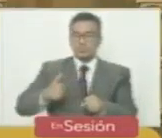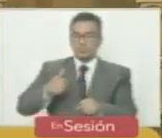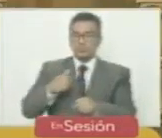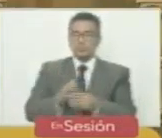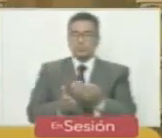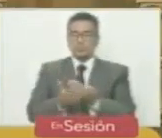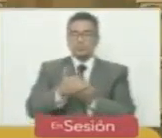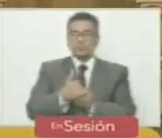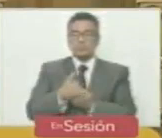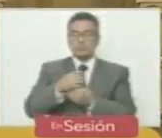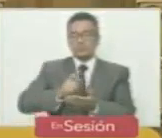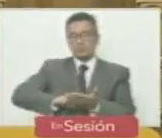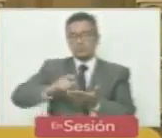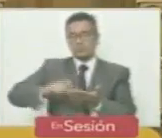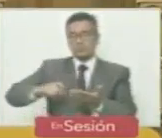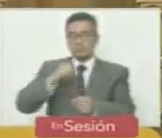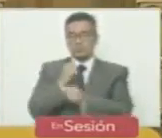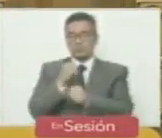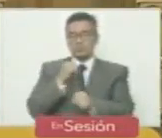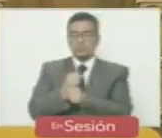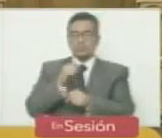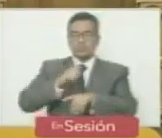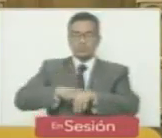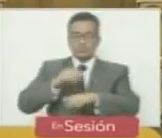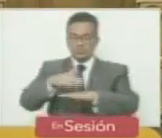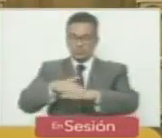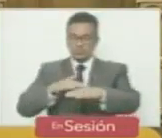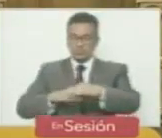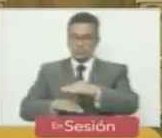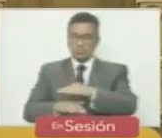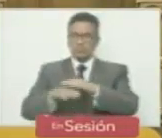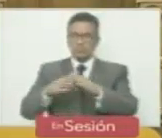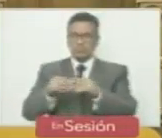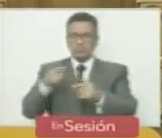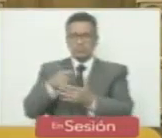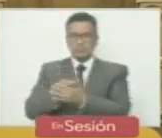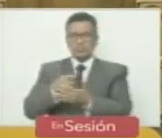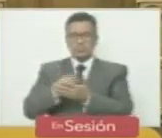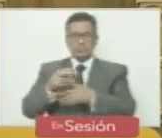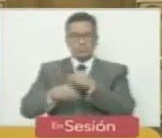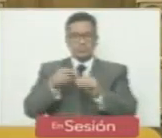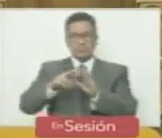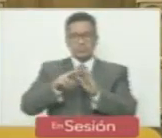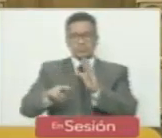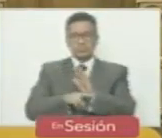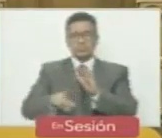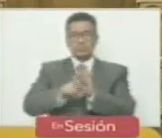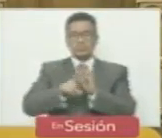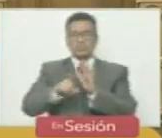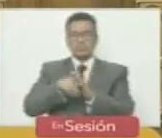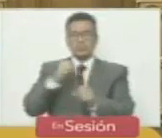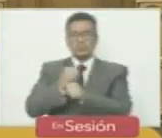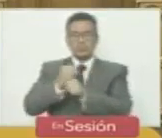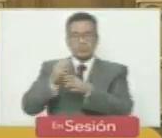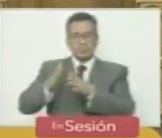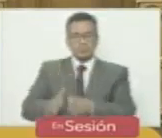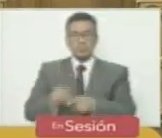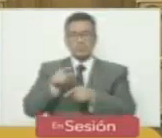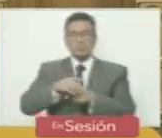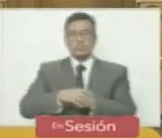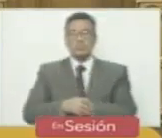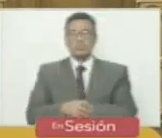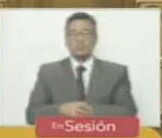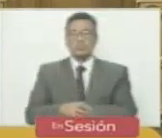encubrir un contrato de trabajo por debajo de las condiciones consagradas en la Ley Orgánica de los Trabajadores, las